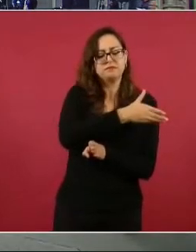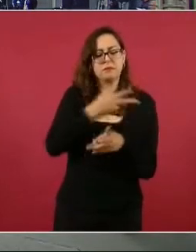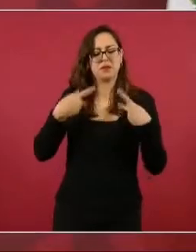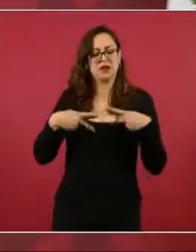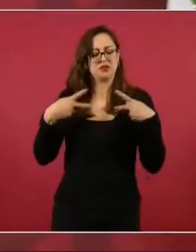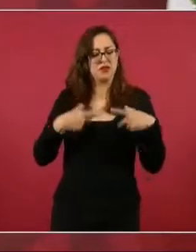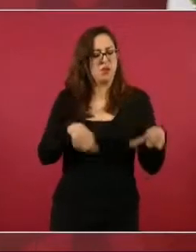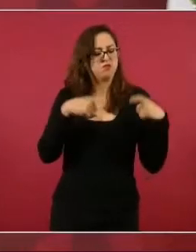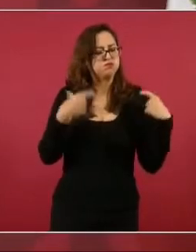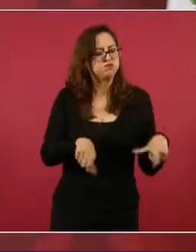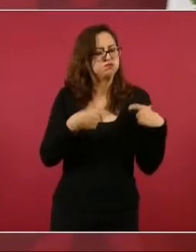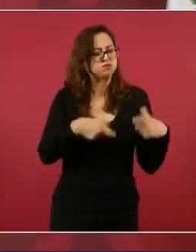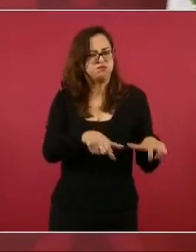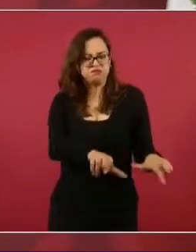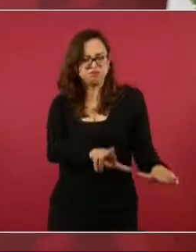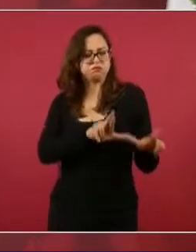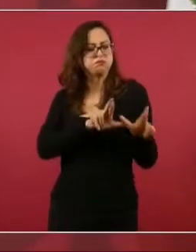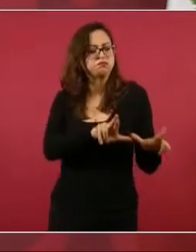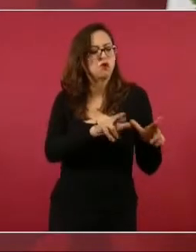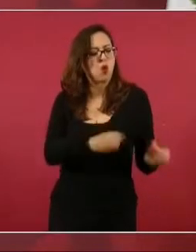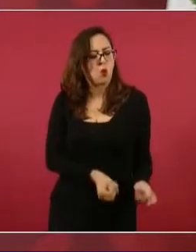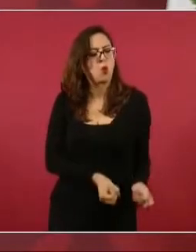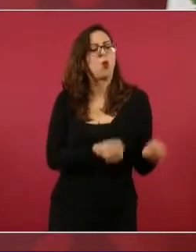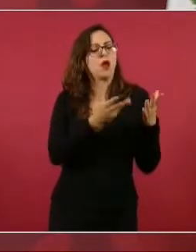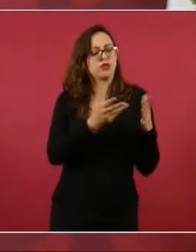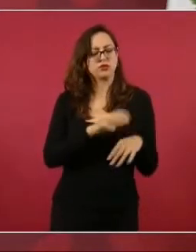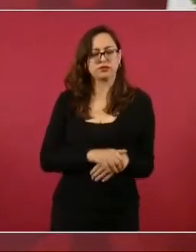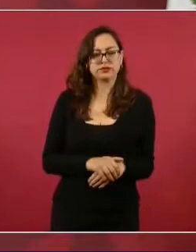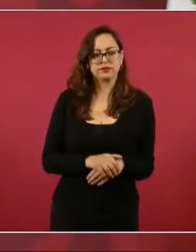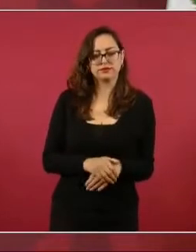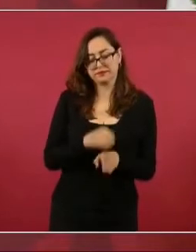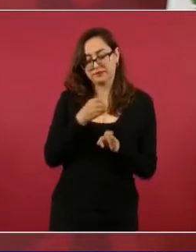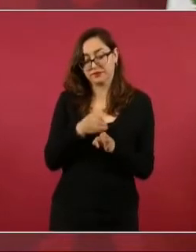¿Y cuántos hay ahora? ¿Y cuánto tienen?